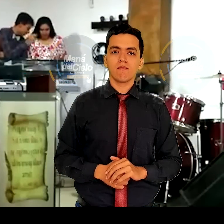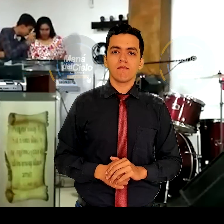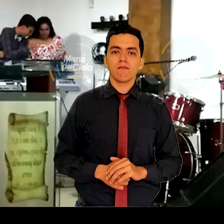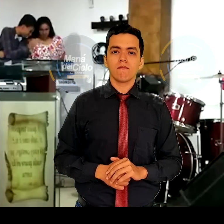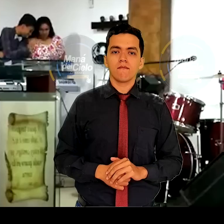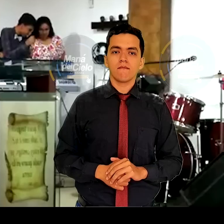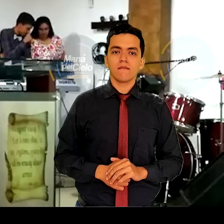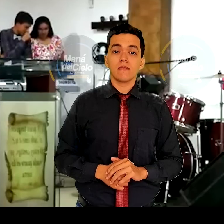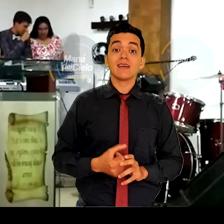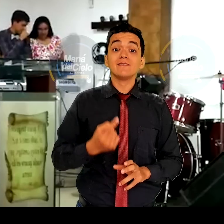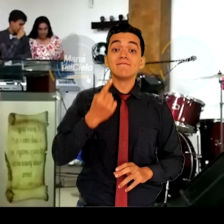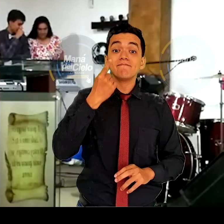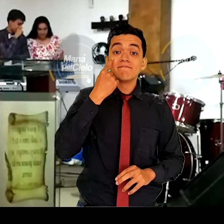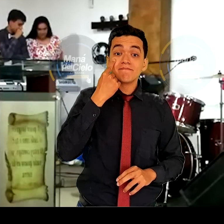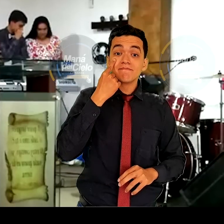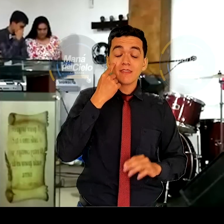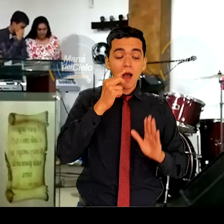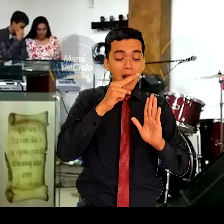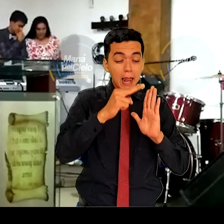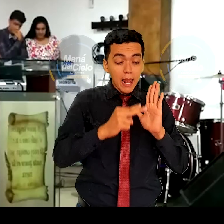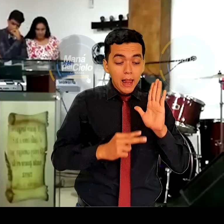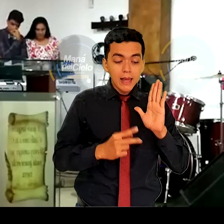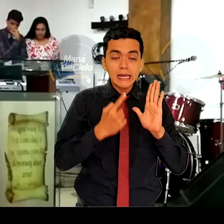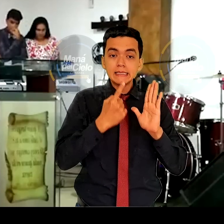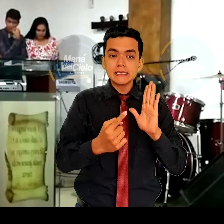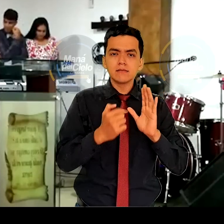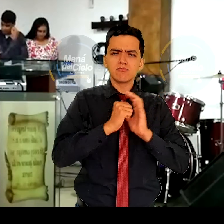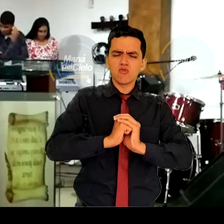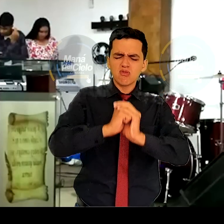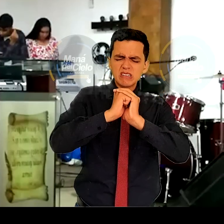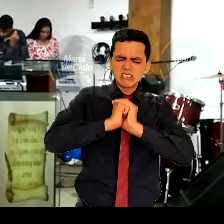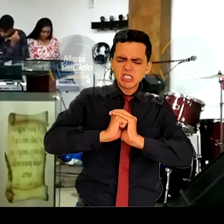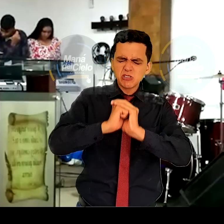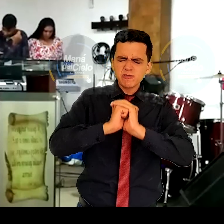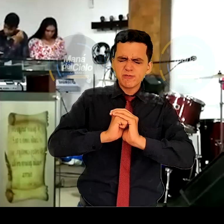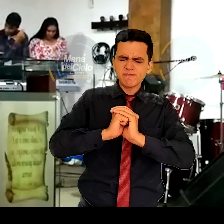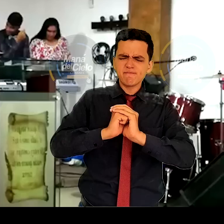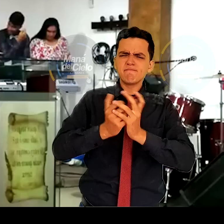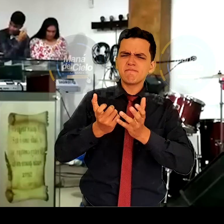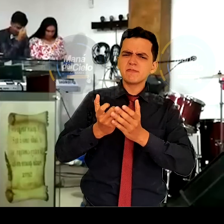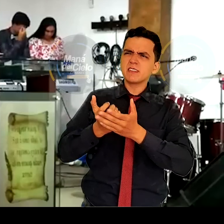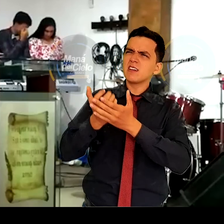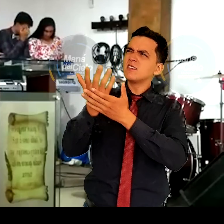Con toda oración y qué más, en la carne,